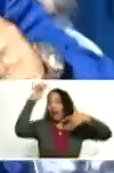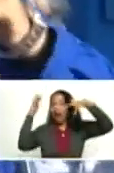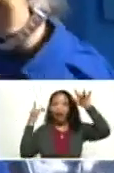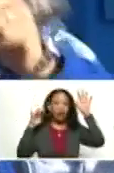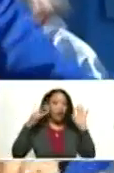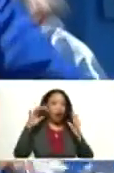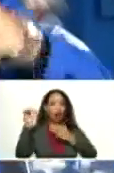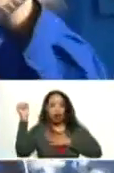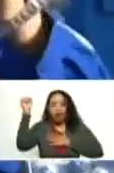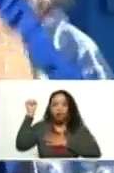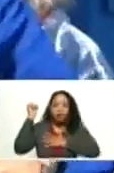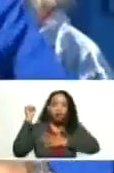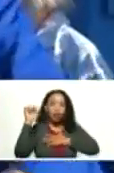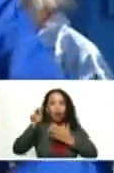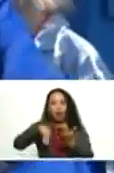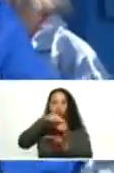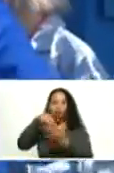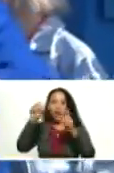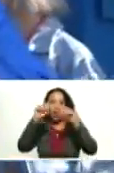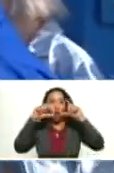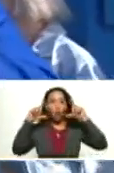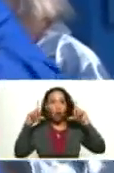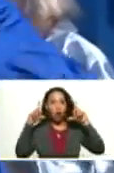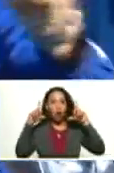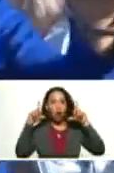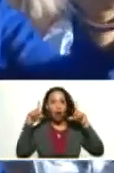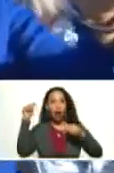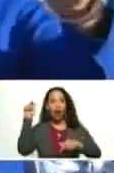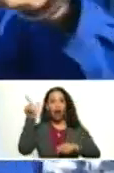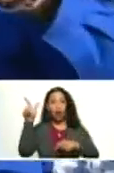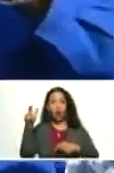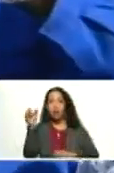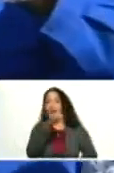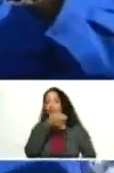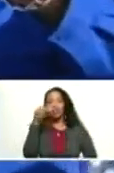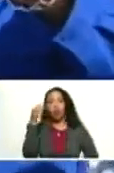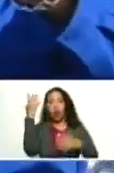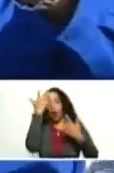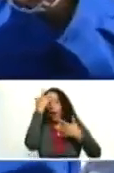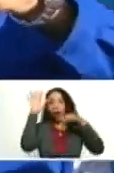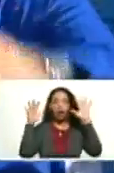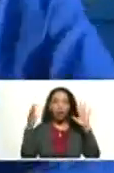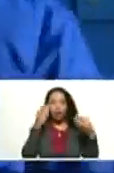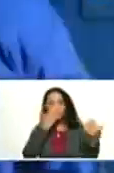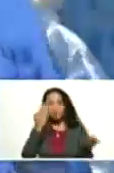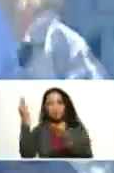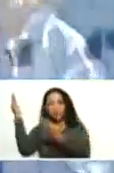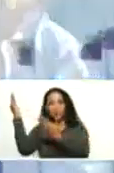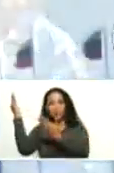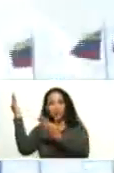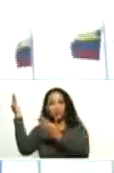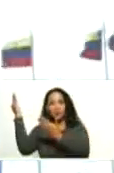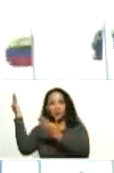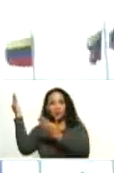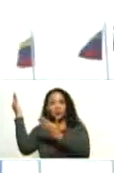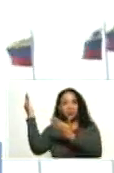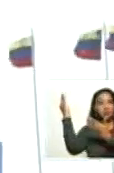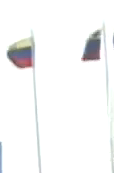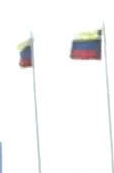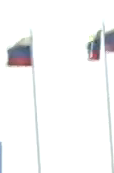las danzas nacionalistas de La Guaira, que estuvieron fabulosos en los carnavales. Adelante. Bueno, que